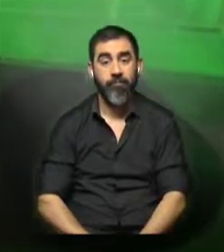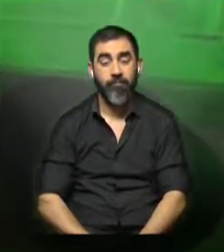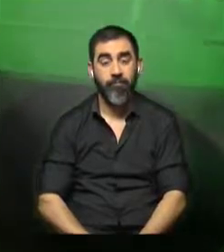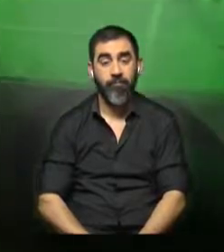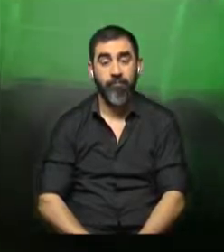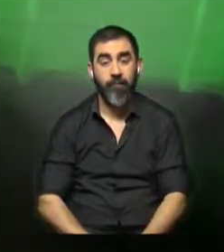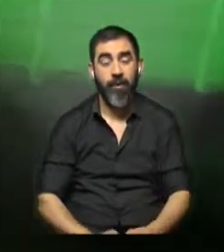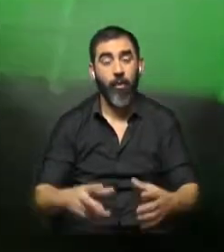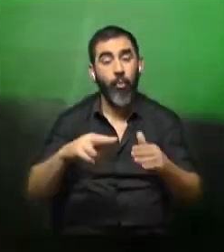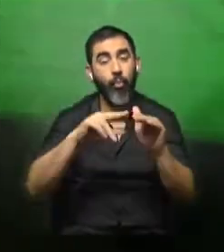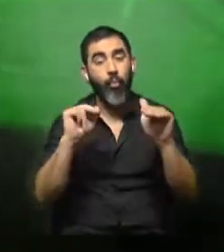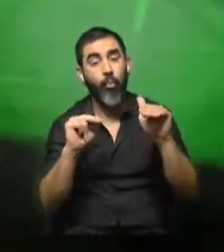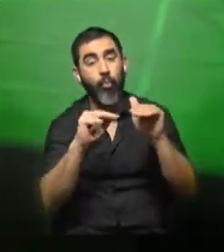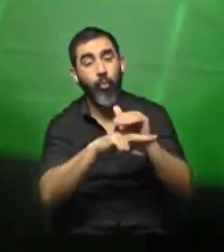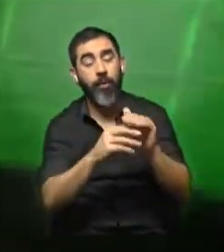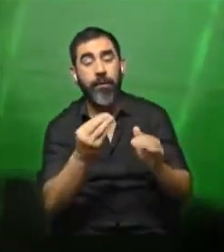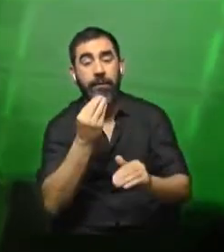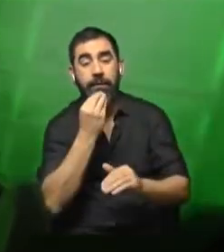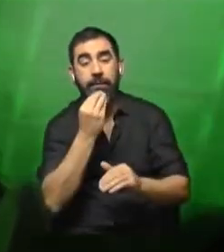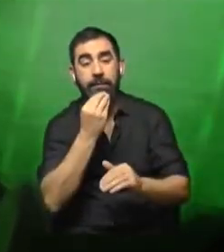Con este túnel lo que hacemos es simular